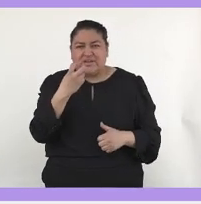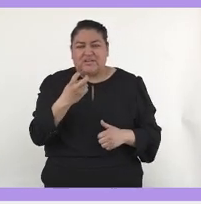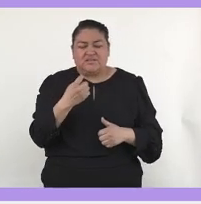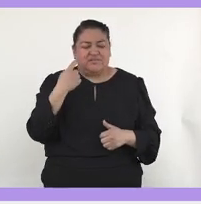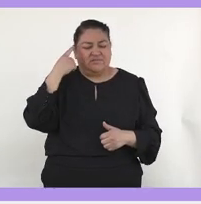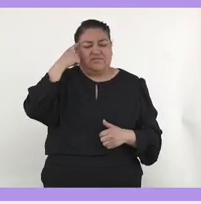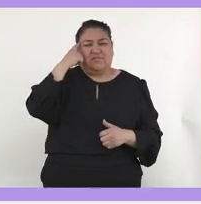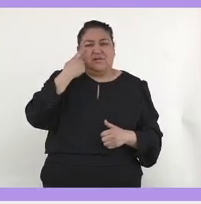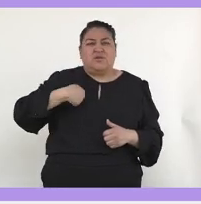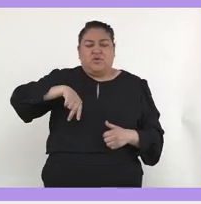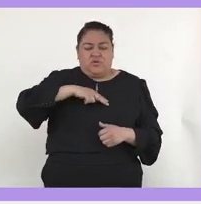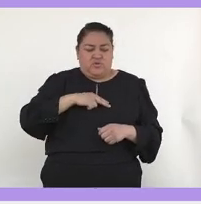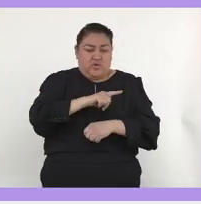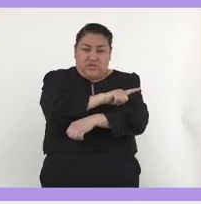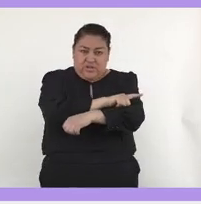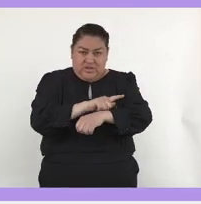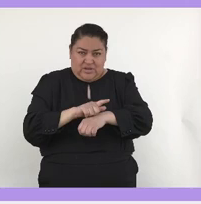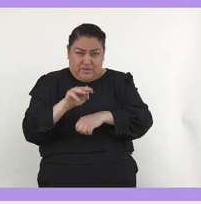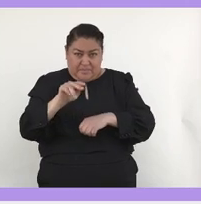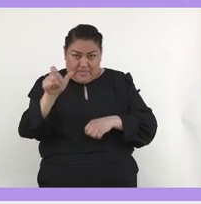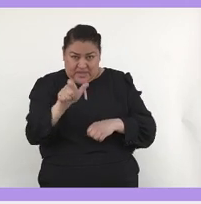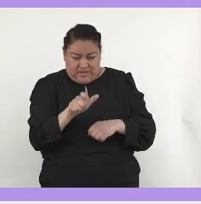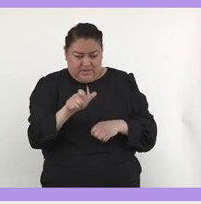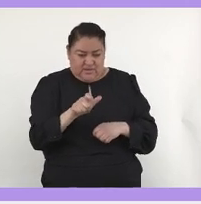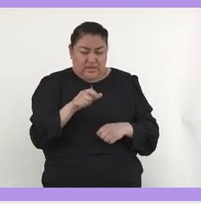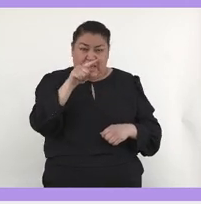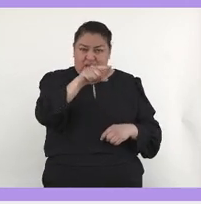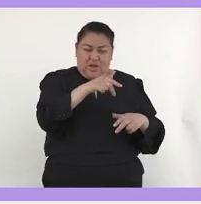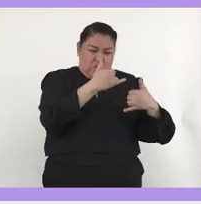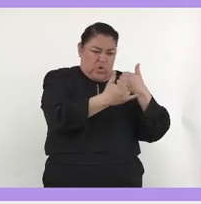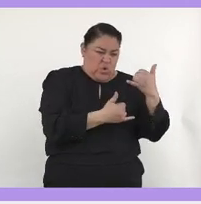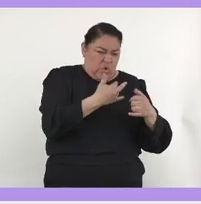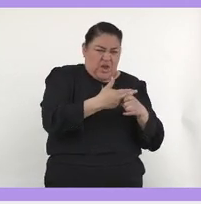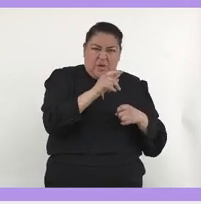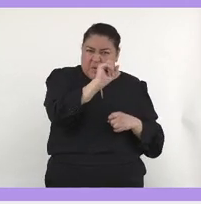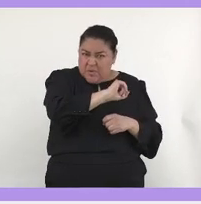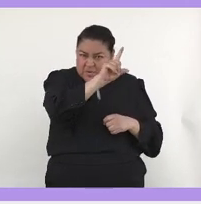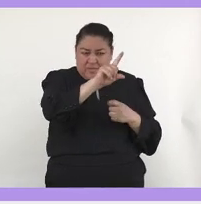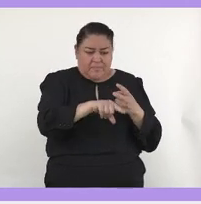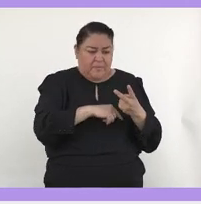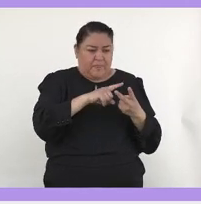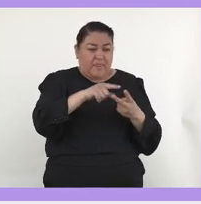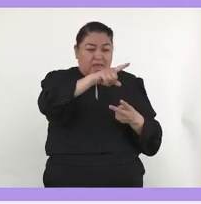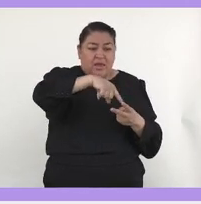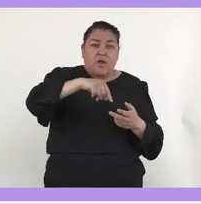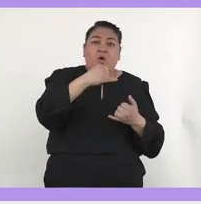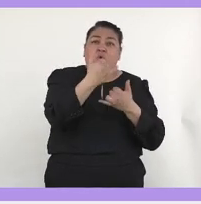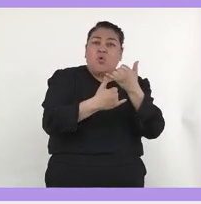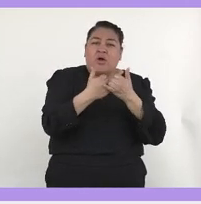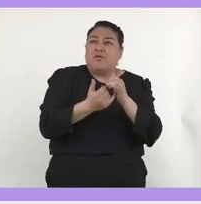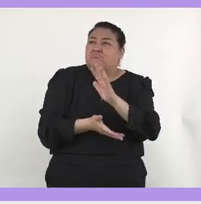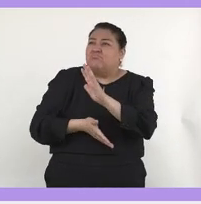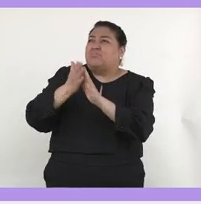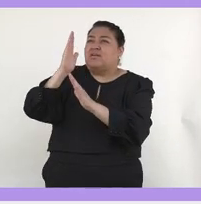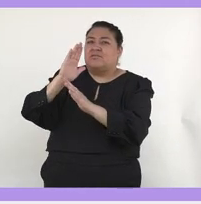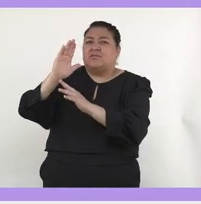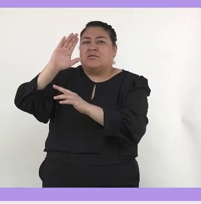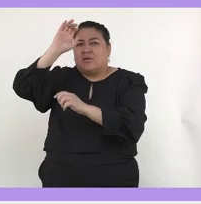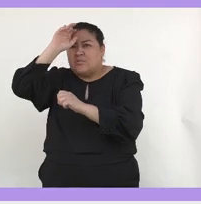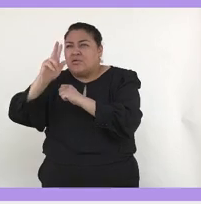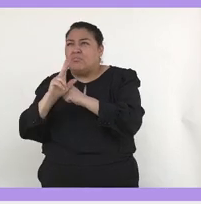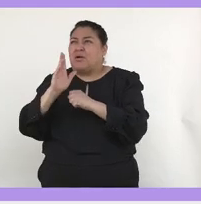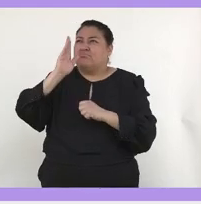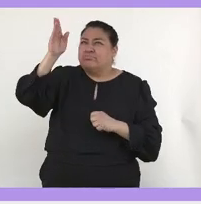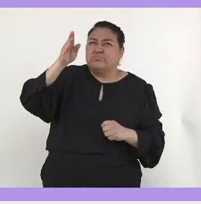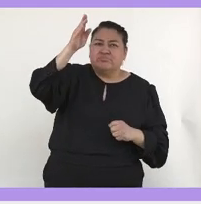le sumamos una liga mexicana de gran nivel jugadoras en Europa el trabajo de nosotros a nivel selección